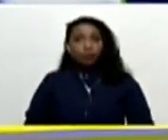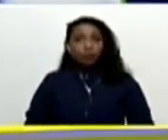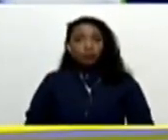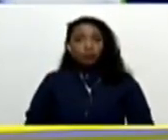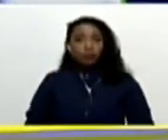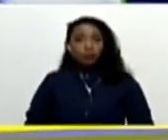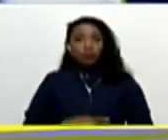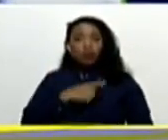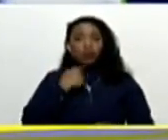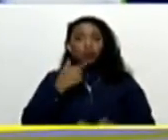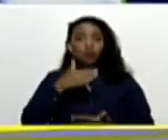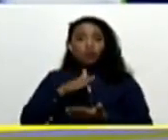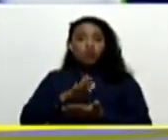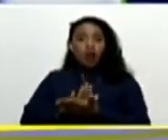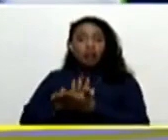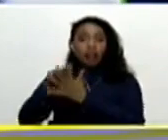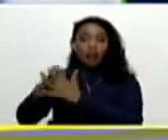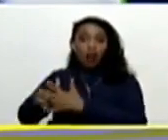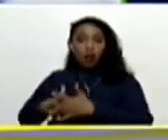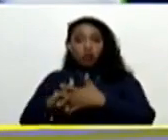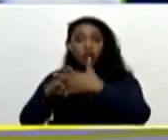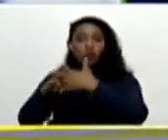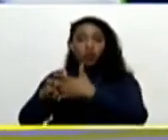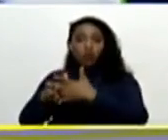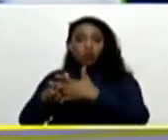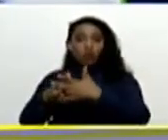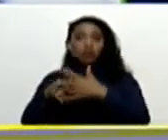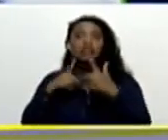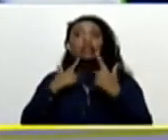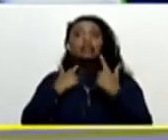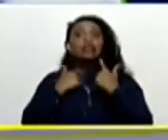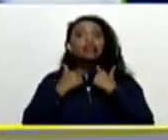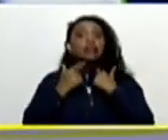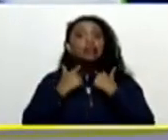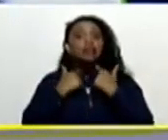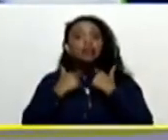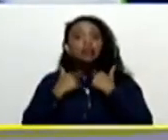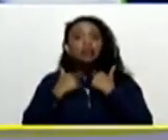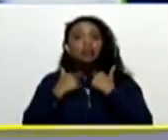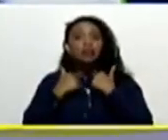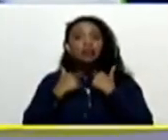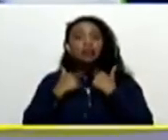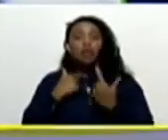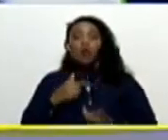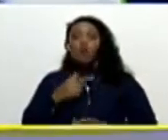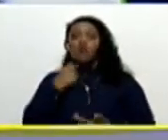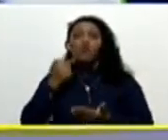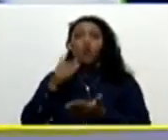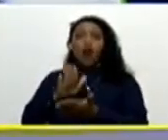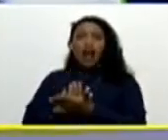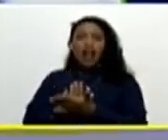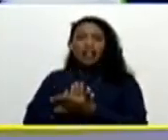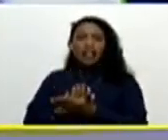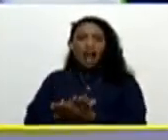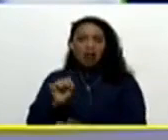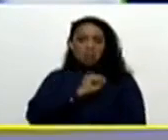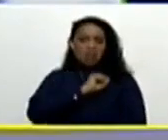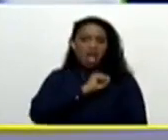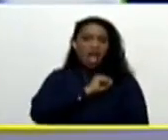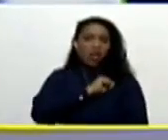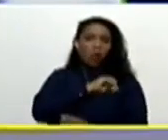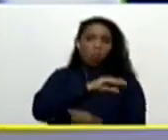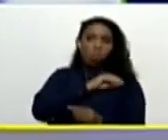Muerte al yanqui de oro sediento. Muerte al vil y cobarde invasor. De